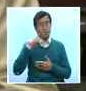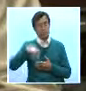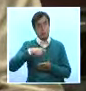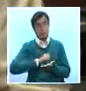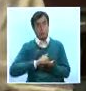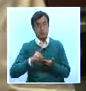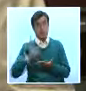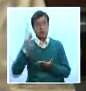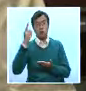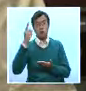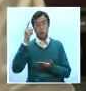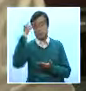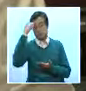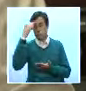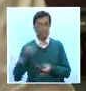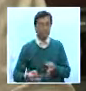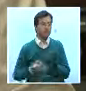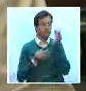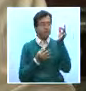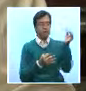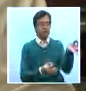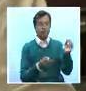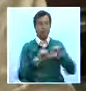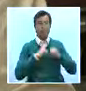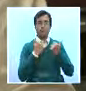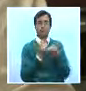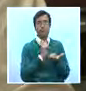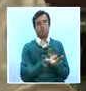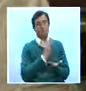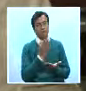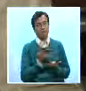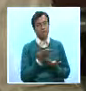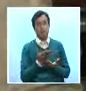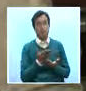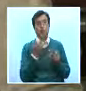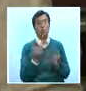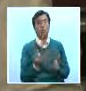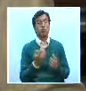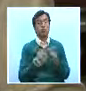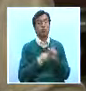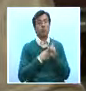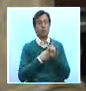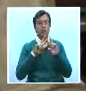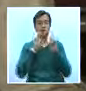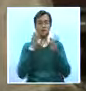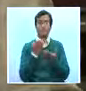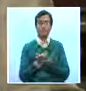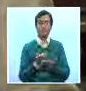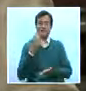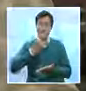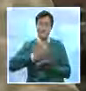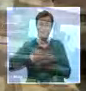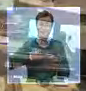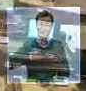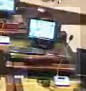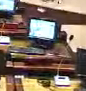el Ejecutivo remita la iniciativa a la Asamblea Nacional con el carácter de urgente en materia económica. Pausa.